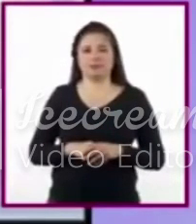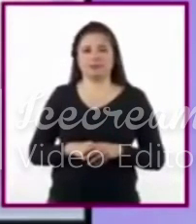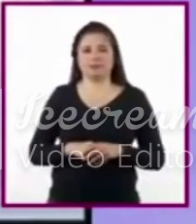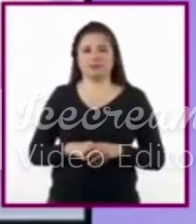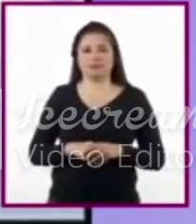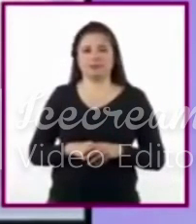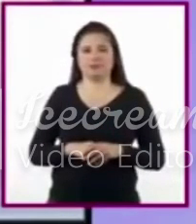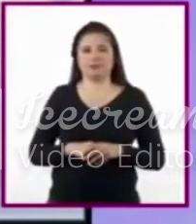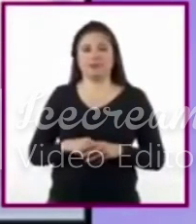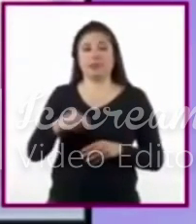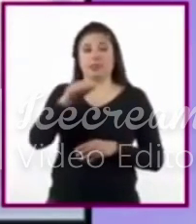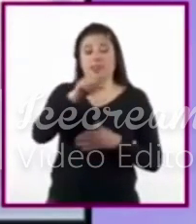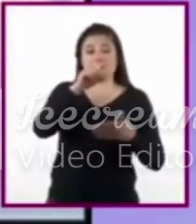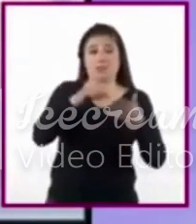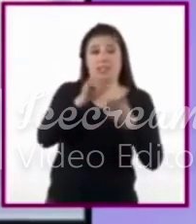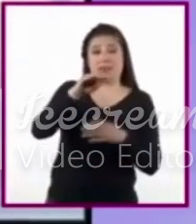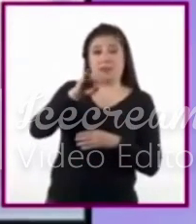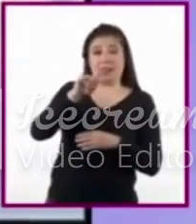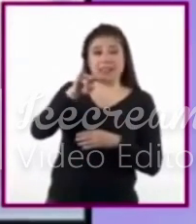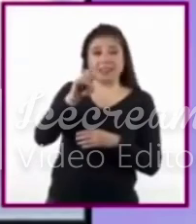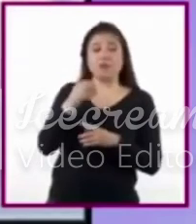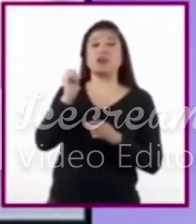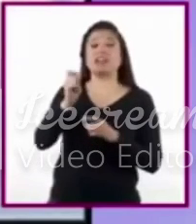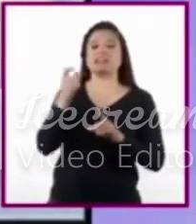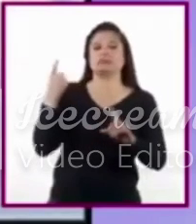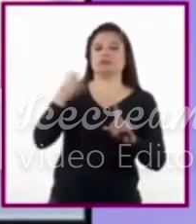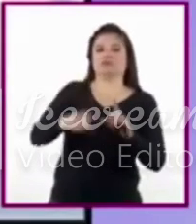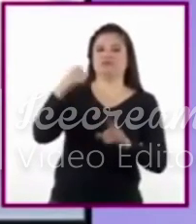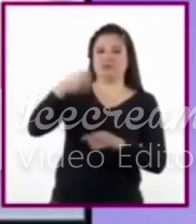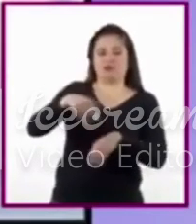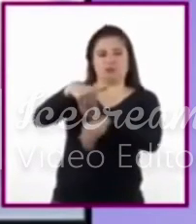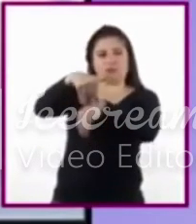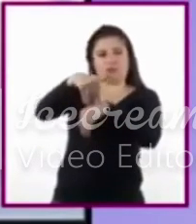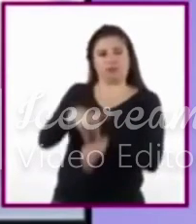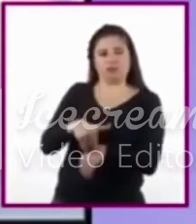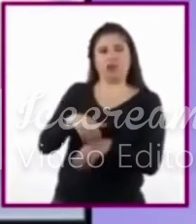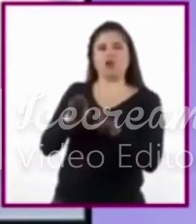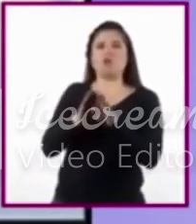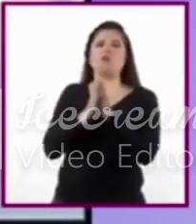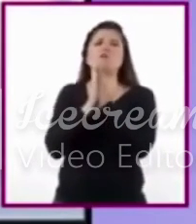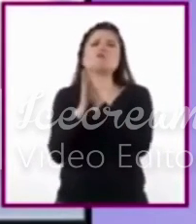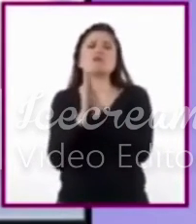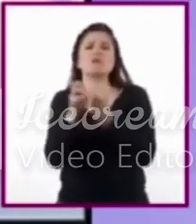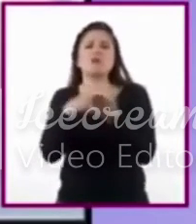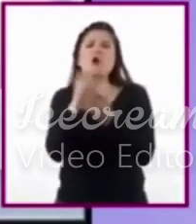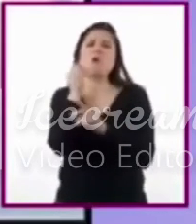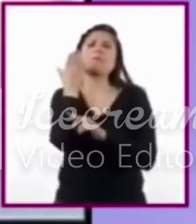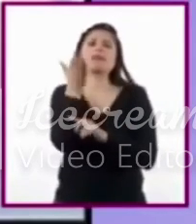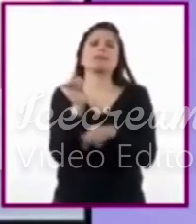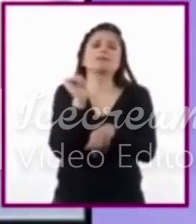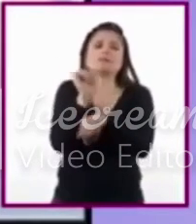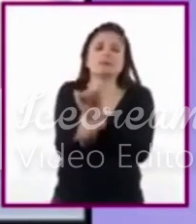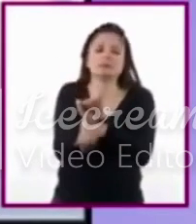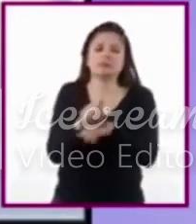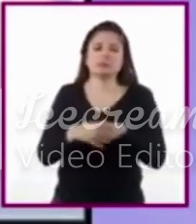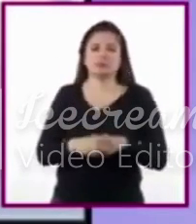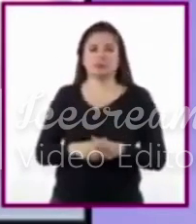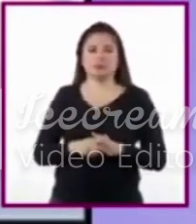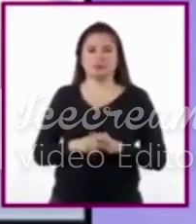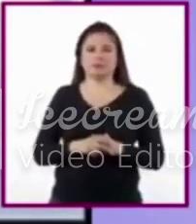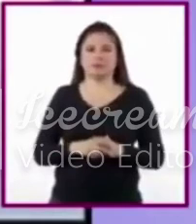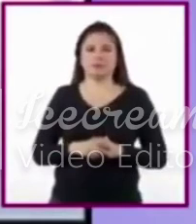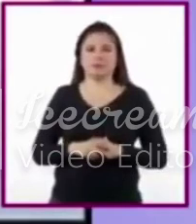El modo imperativo se utiliza para dar órdenes, expresar un ruego o hacer una petición.